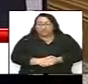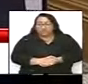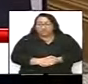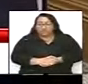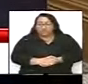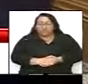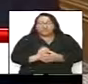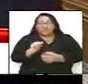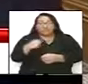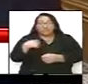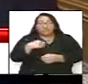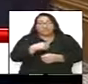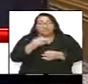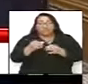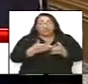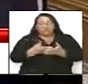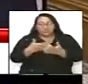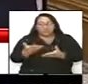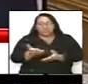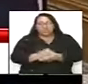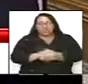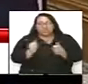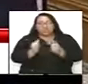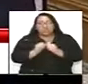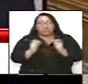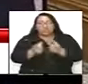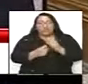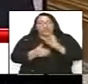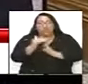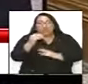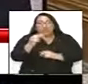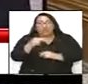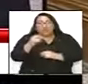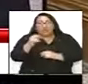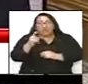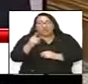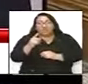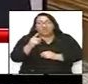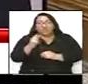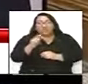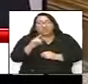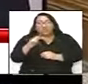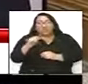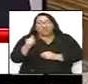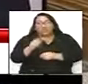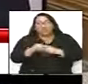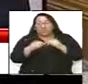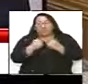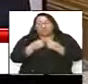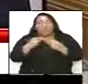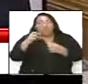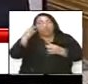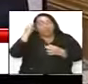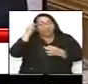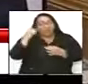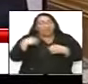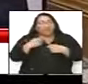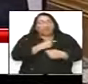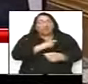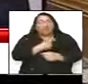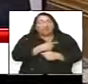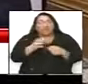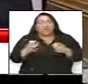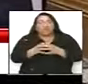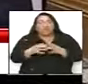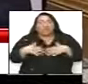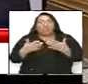que sí hemos dejado en claro con la comisión de alto nivel que preside el señor Fernando Tuesta es que los partidos tienen que reforzarse.